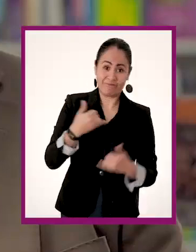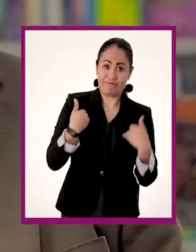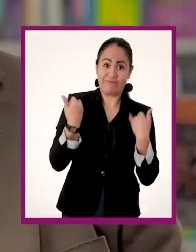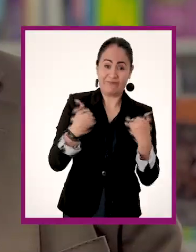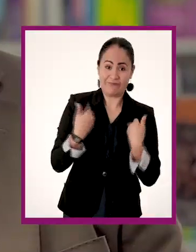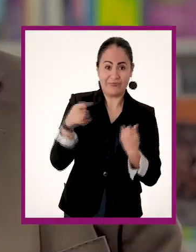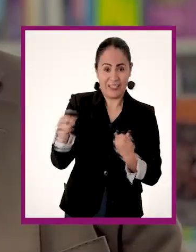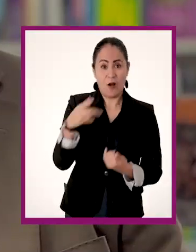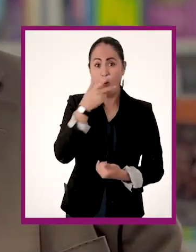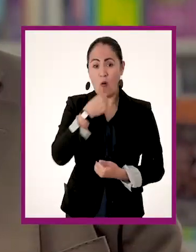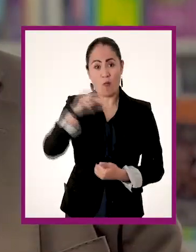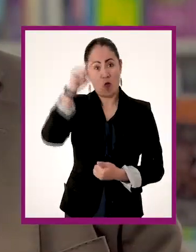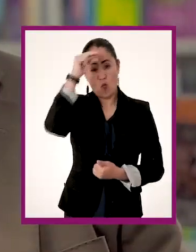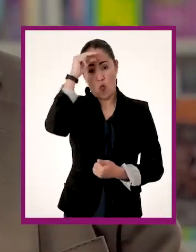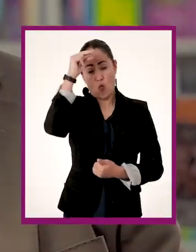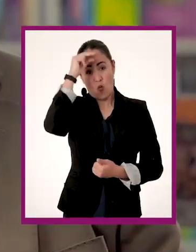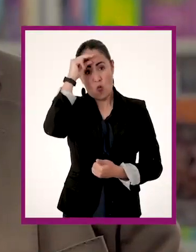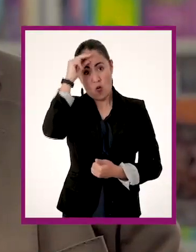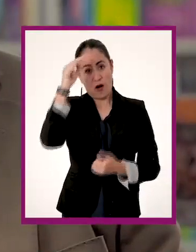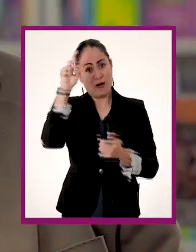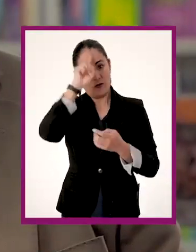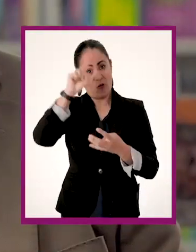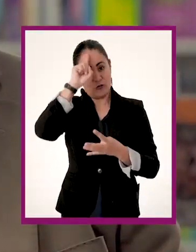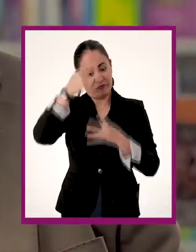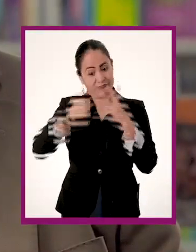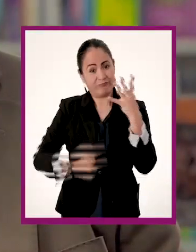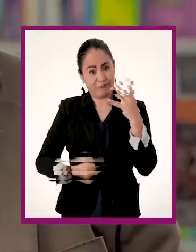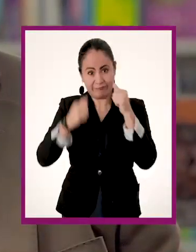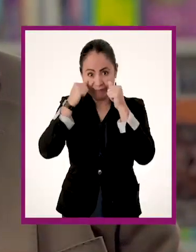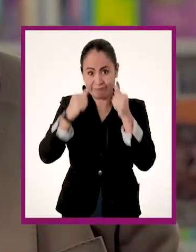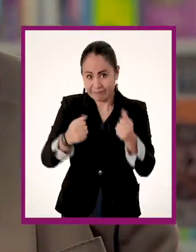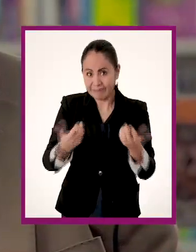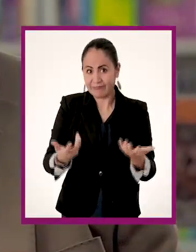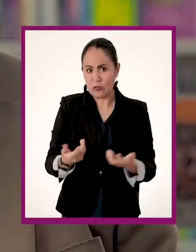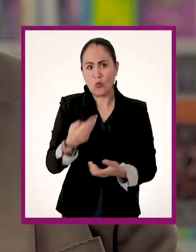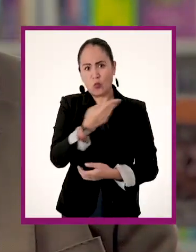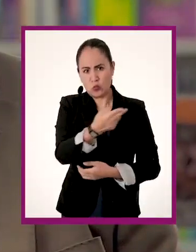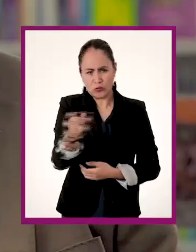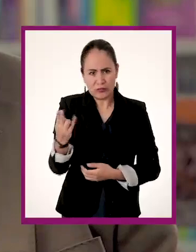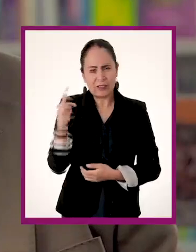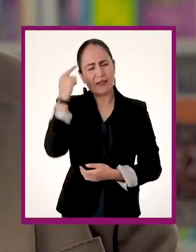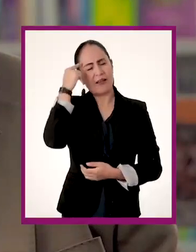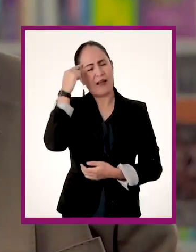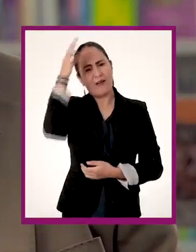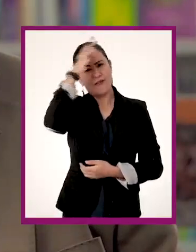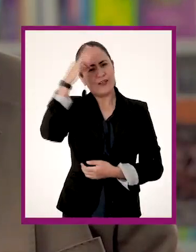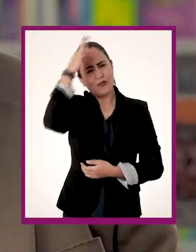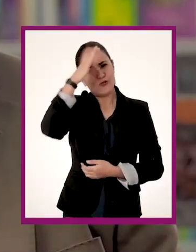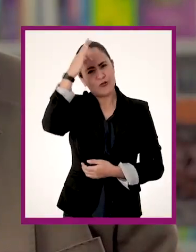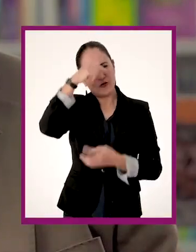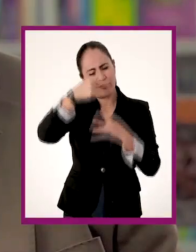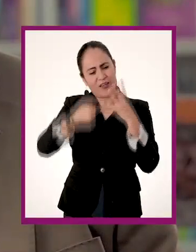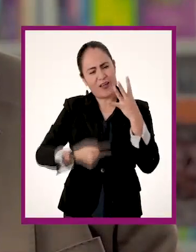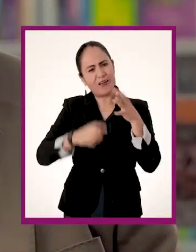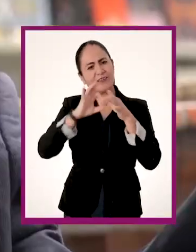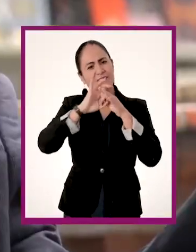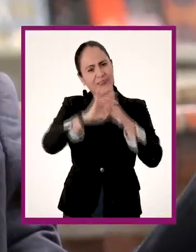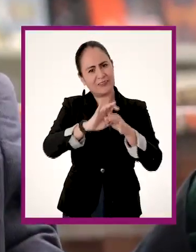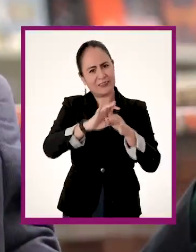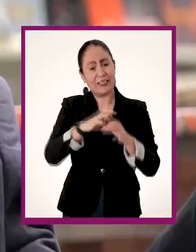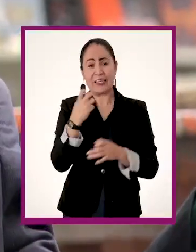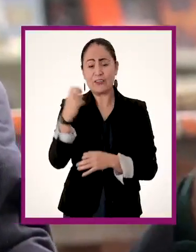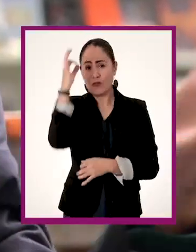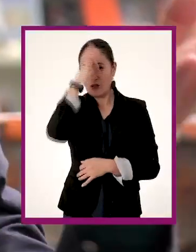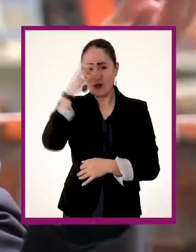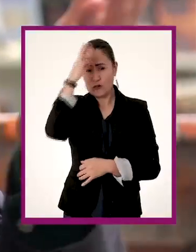pues la voz sabia de nuestro colega Víctor Hugo Muñoz. Y bueno, ya tienen otro horizonte con la filosofía. Ya les hemos dicho